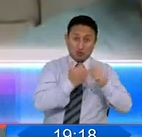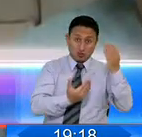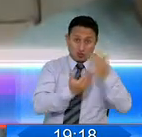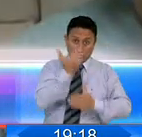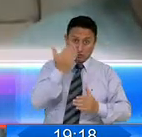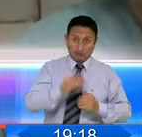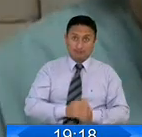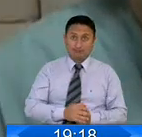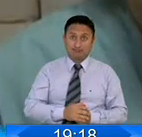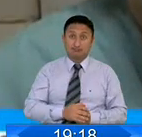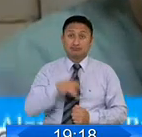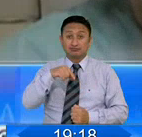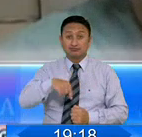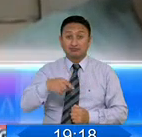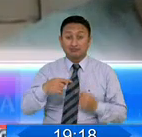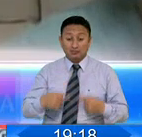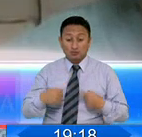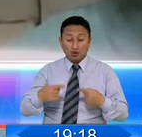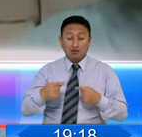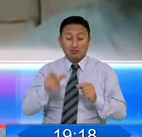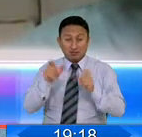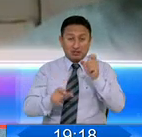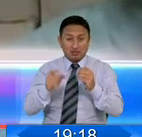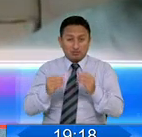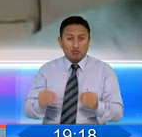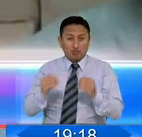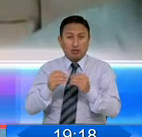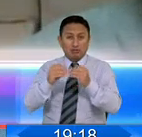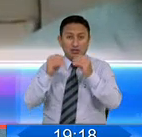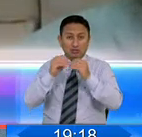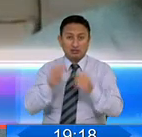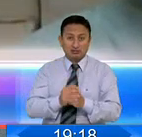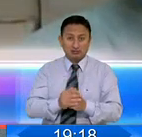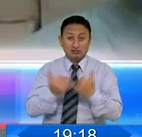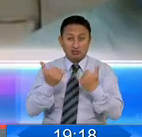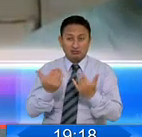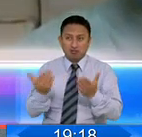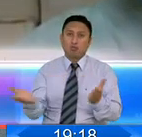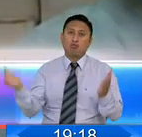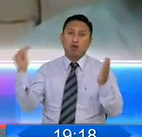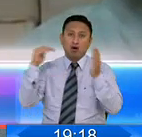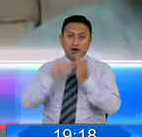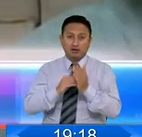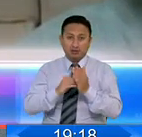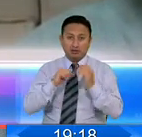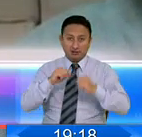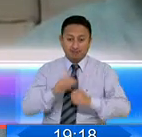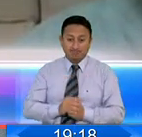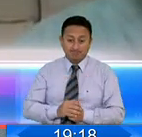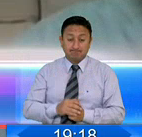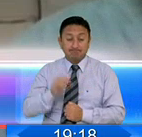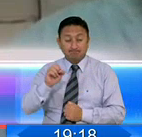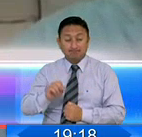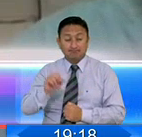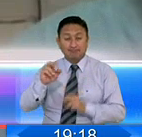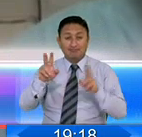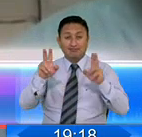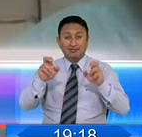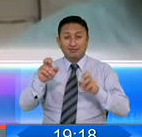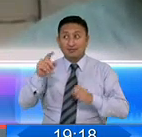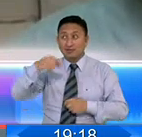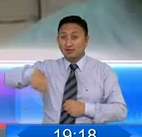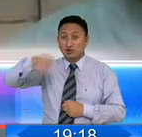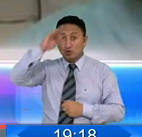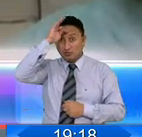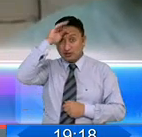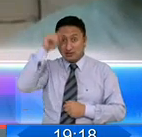está incrementando totalmente, o sea, ya tenemos la película, está repitiéndose. El tema logístico lo tenemos casi